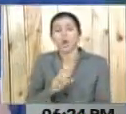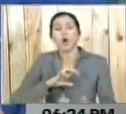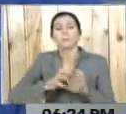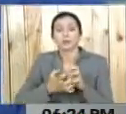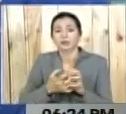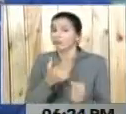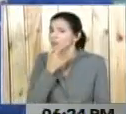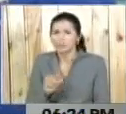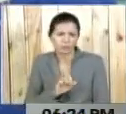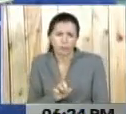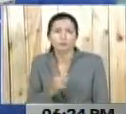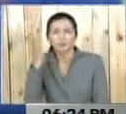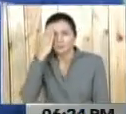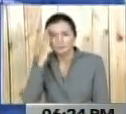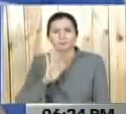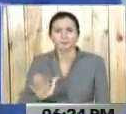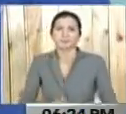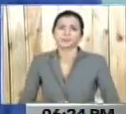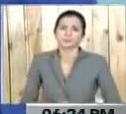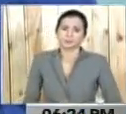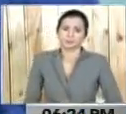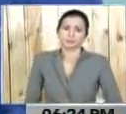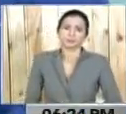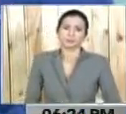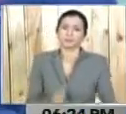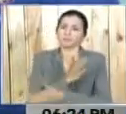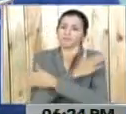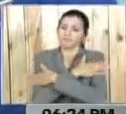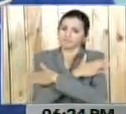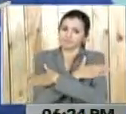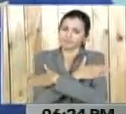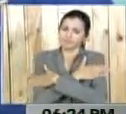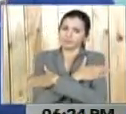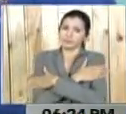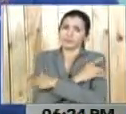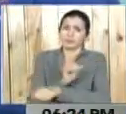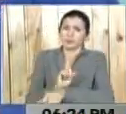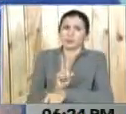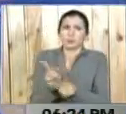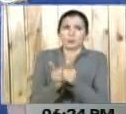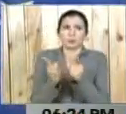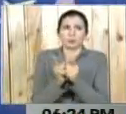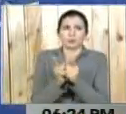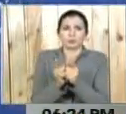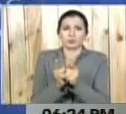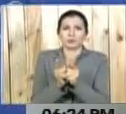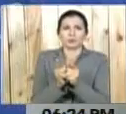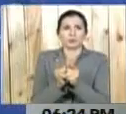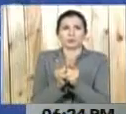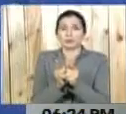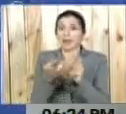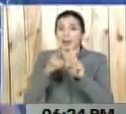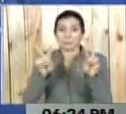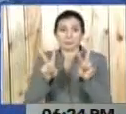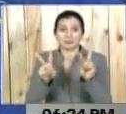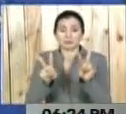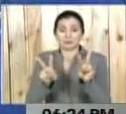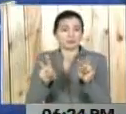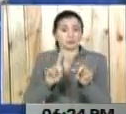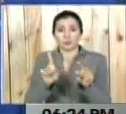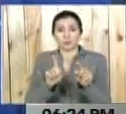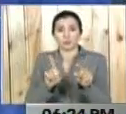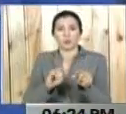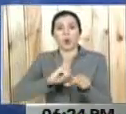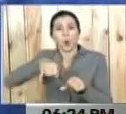que va a ser fácil. Yo creo que valga la felicitación, y me permito unos segundos, a la INNOVA, la paz que tenemos nosotros allí,